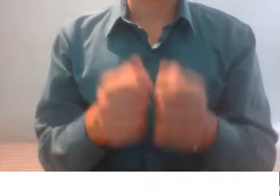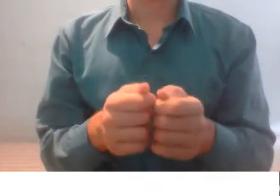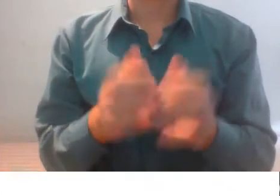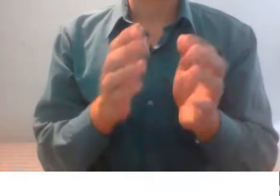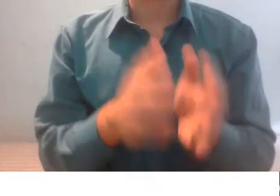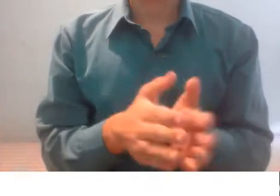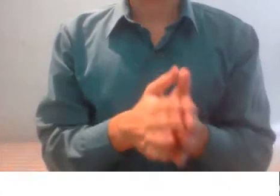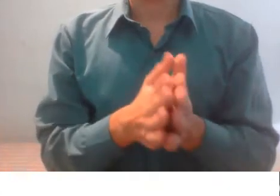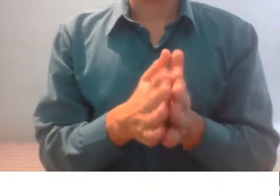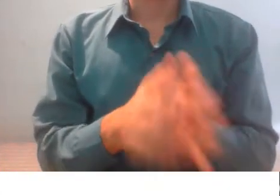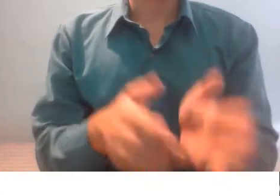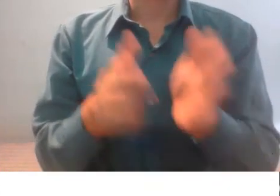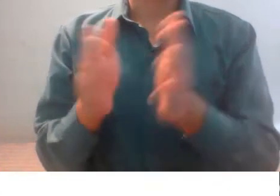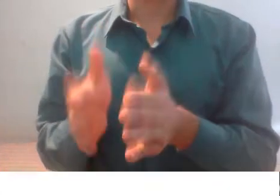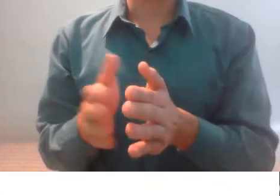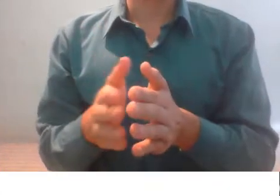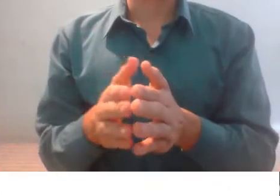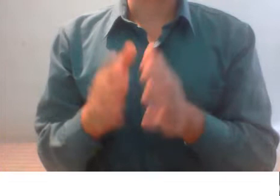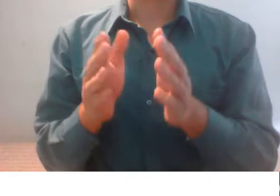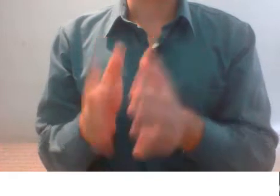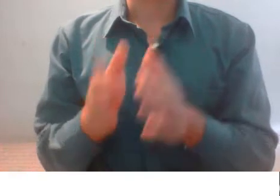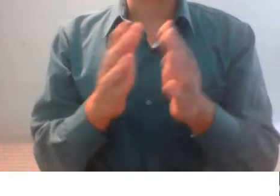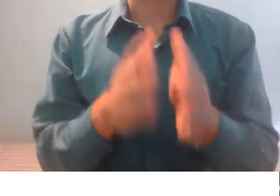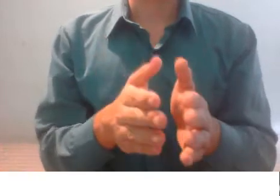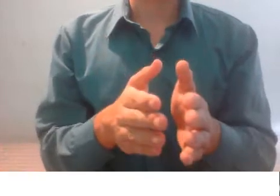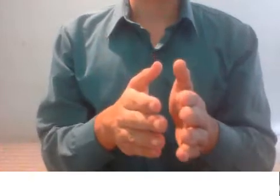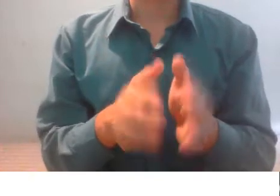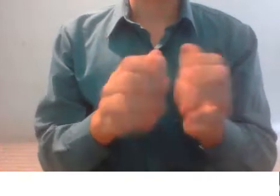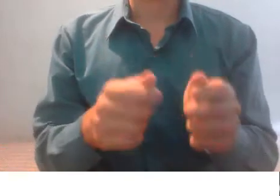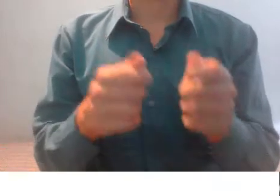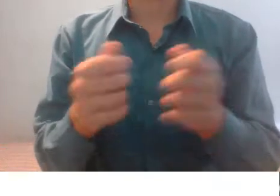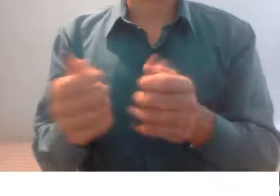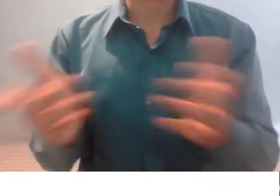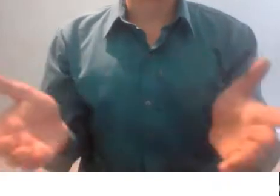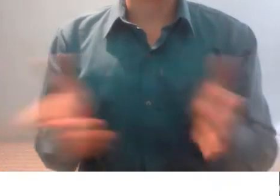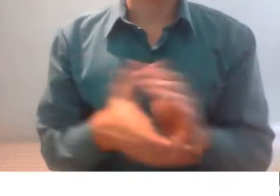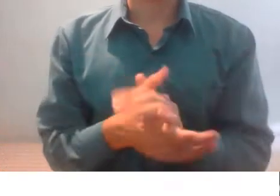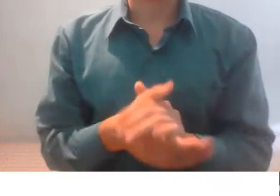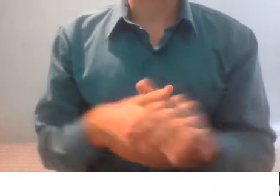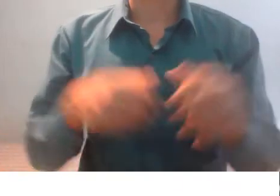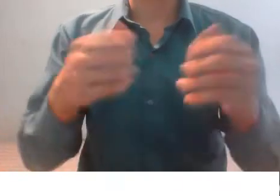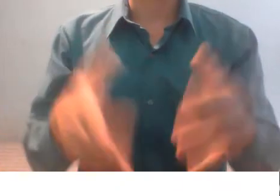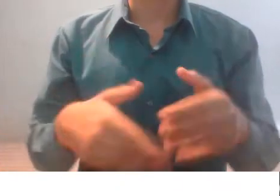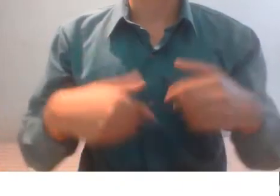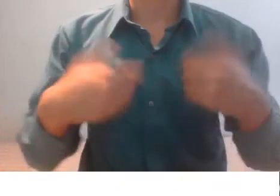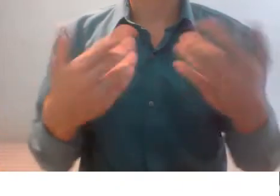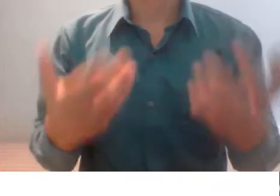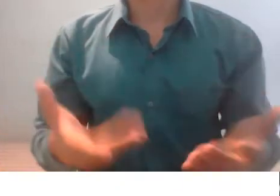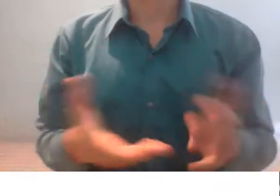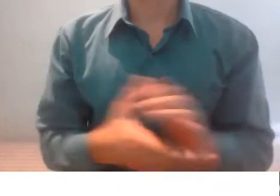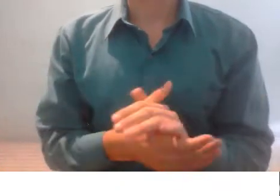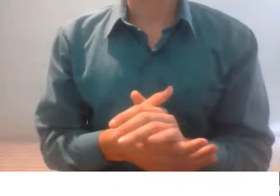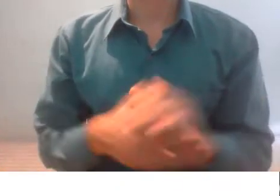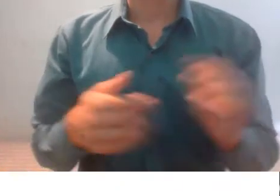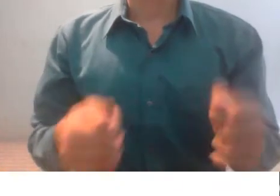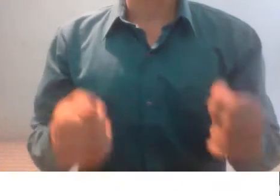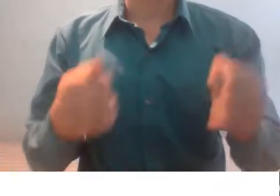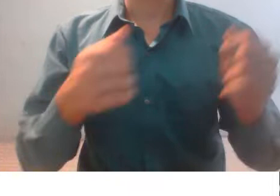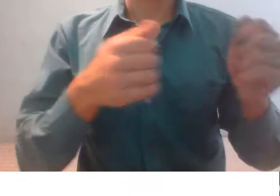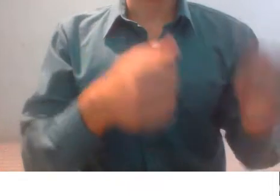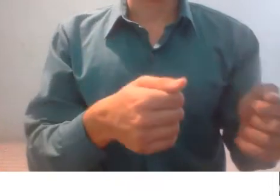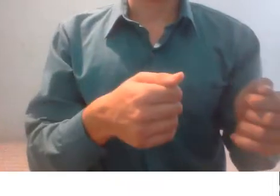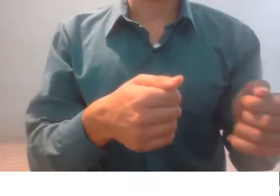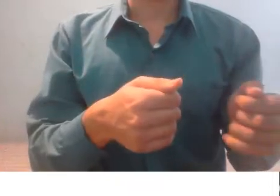se dirigió desde números de cuenta hasta prácticamente nombres registrados que tenía la empresa, vehículos, todo ese tipo de cosas,